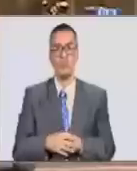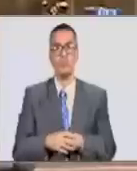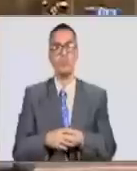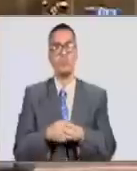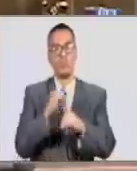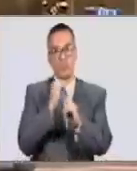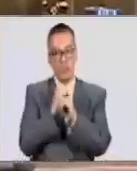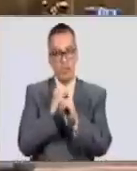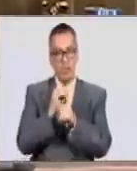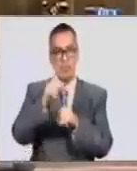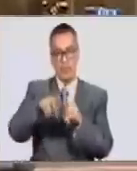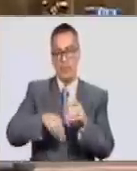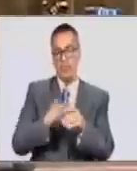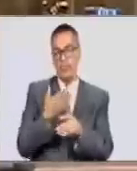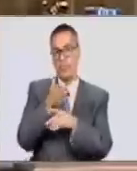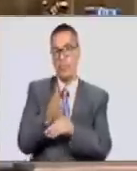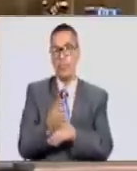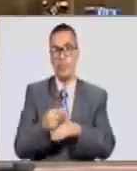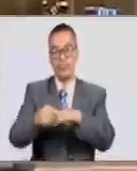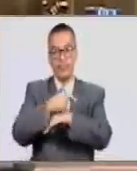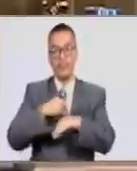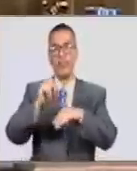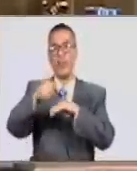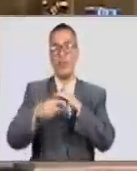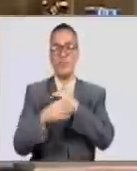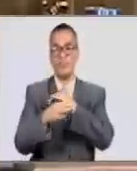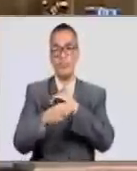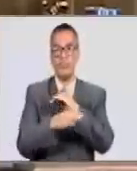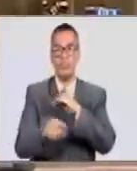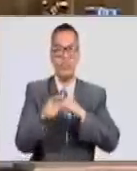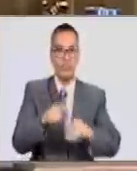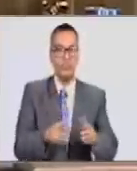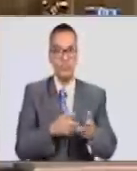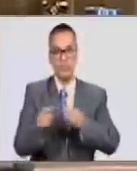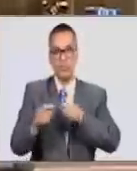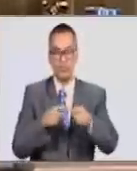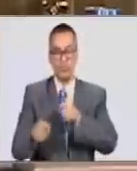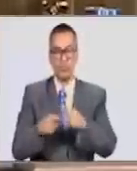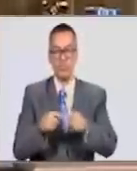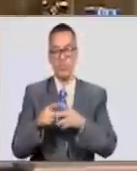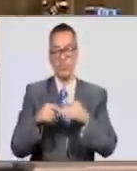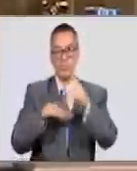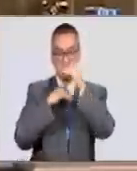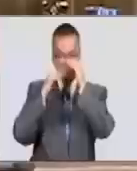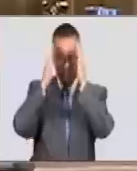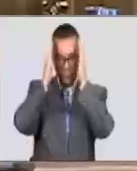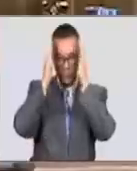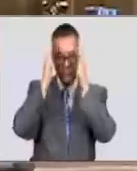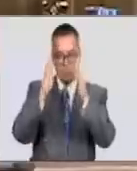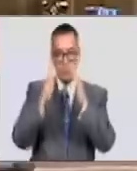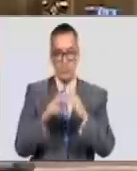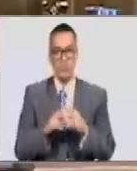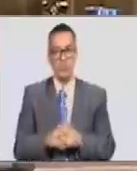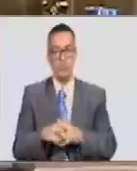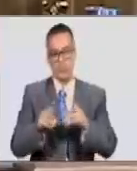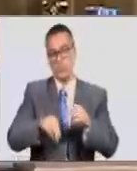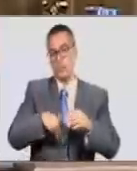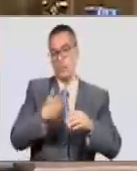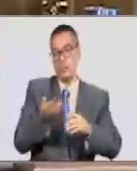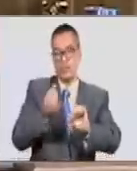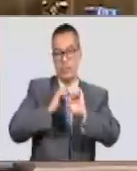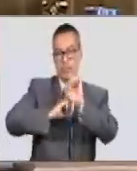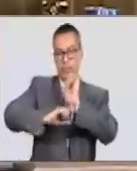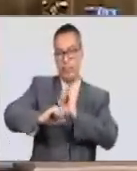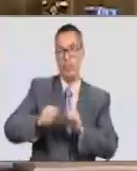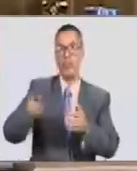A estos efectos, los estados y municipios coordinarán los trámites cuya concentración sea posible, evitando